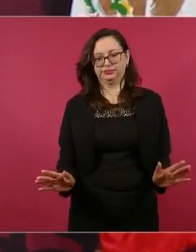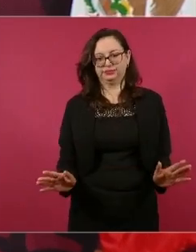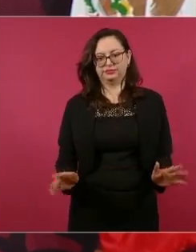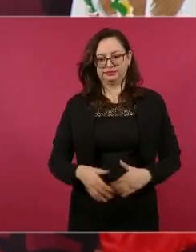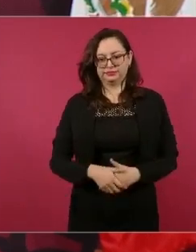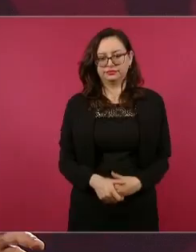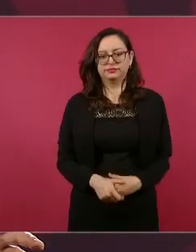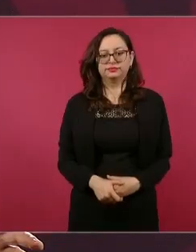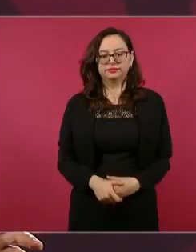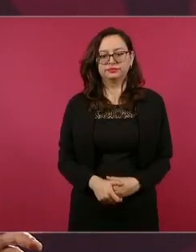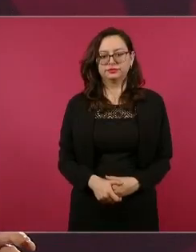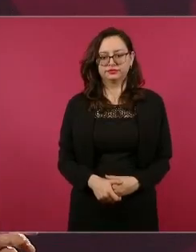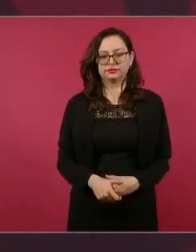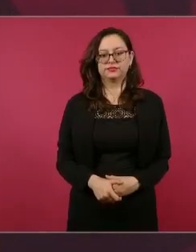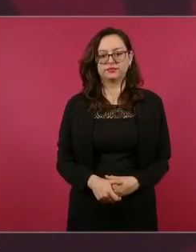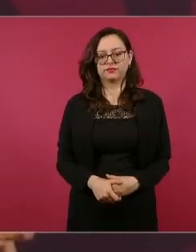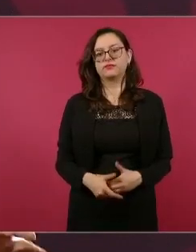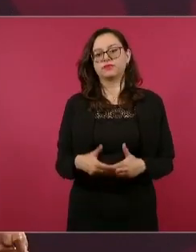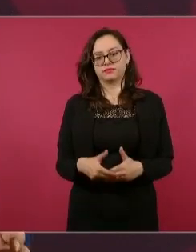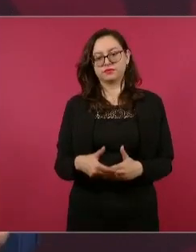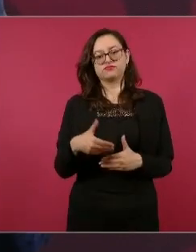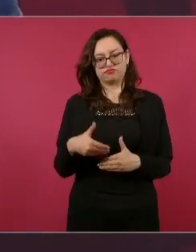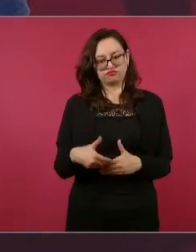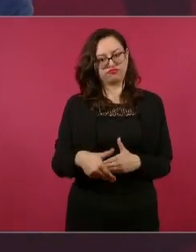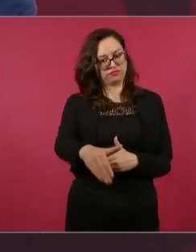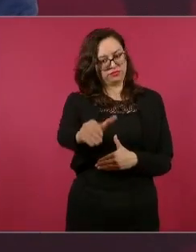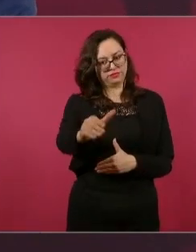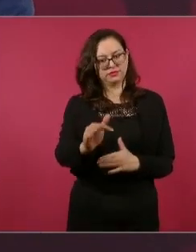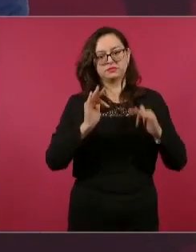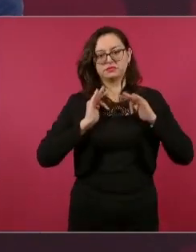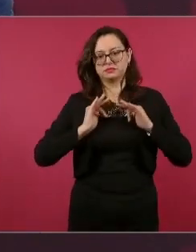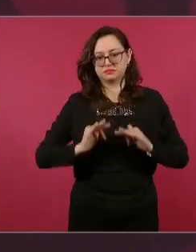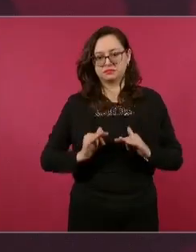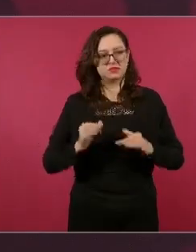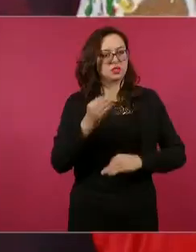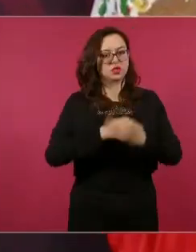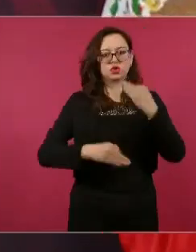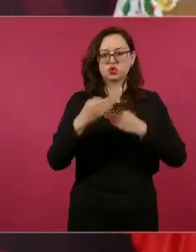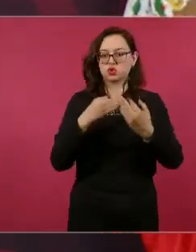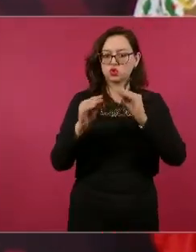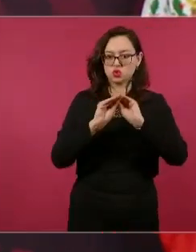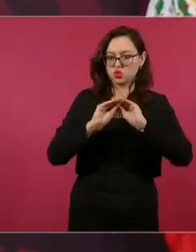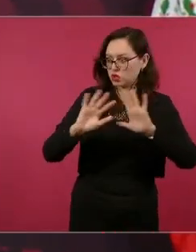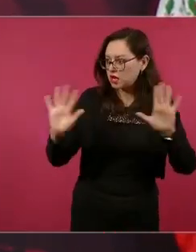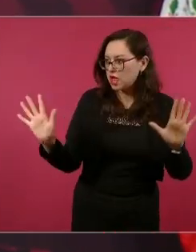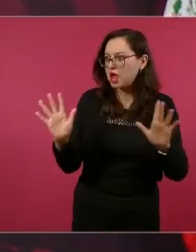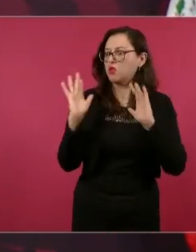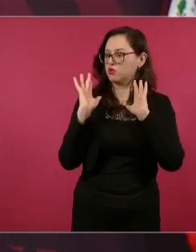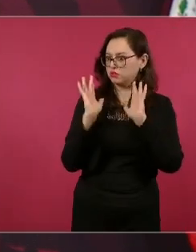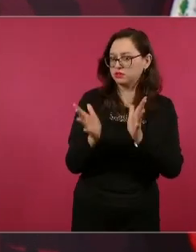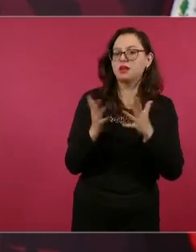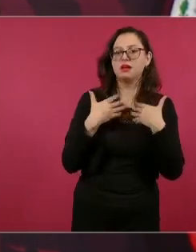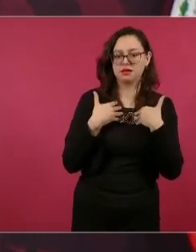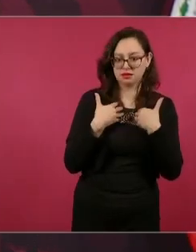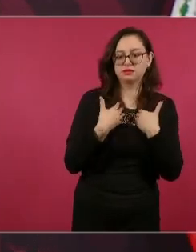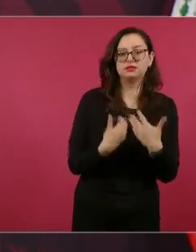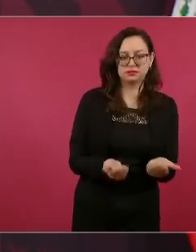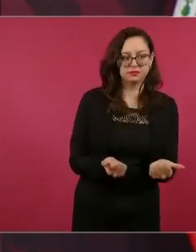ya. Ya, yo creo que la gente ya está muy clara, ya no hace falta